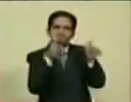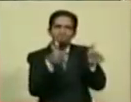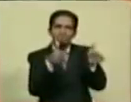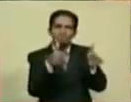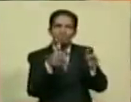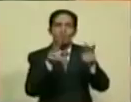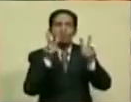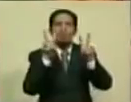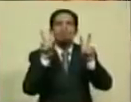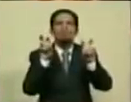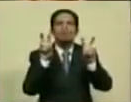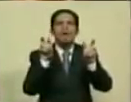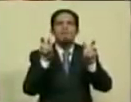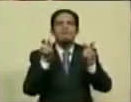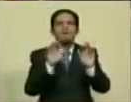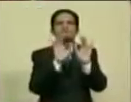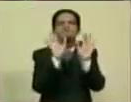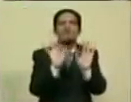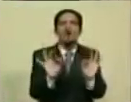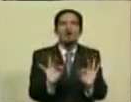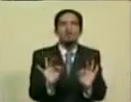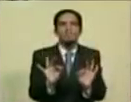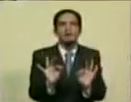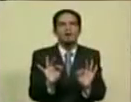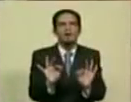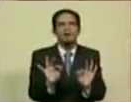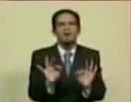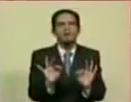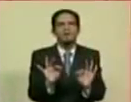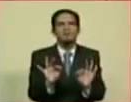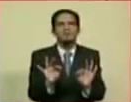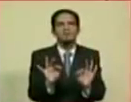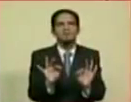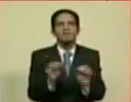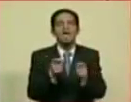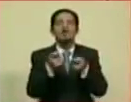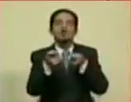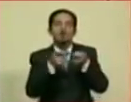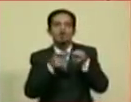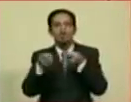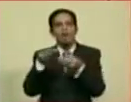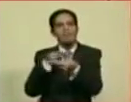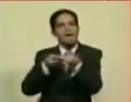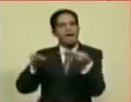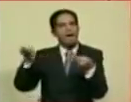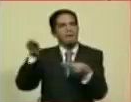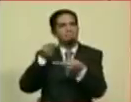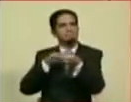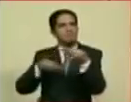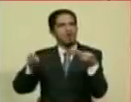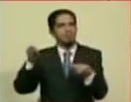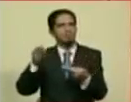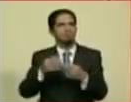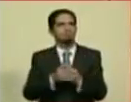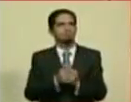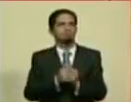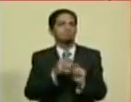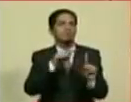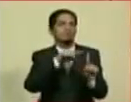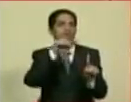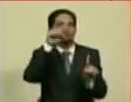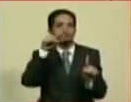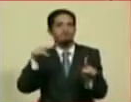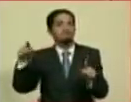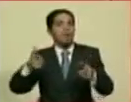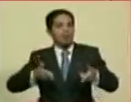un nuevo mecanismo de control cambiario, fluctuante,